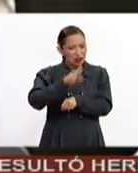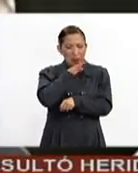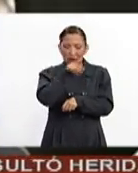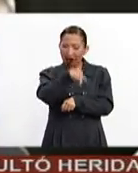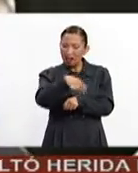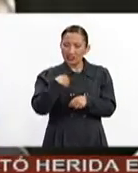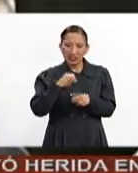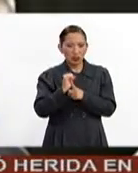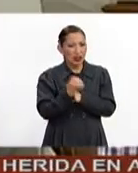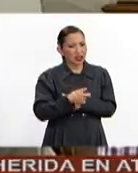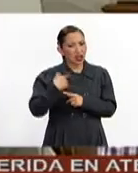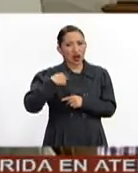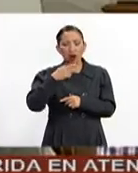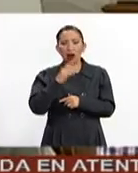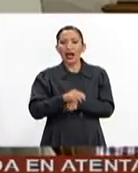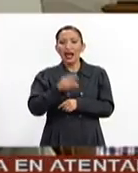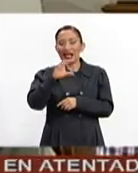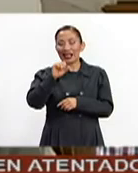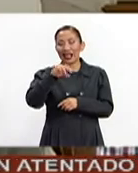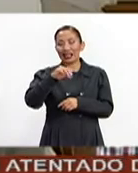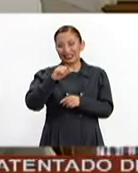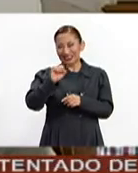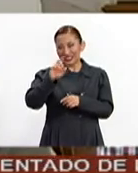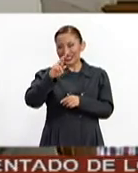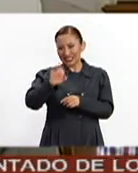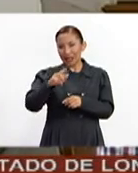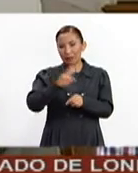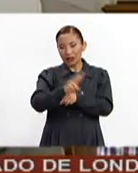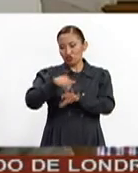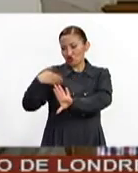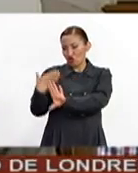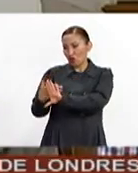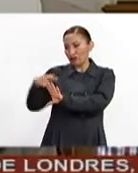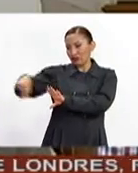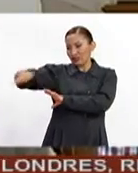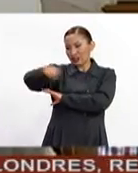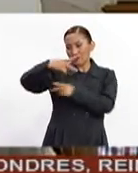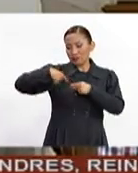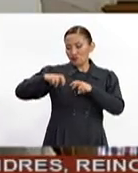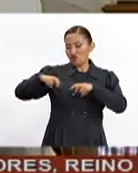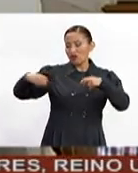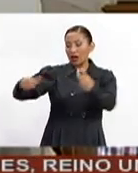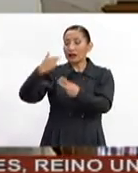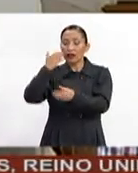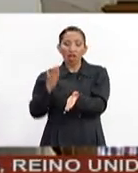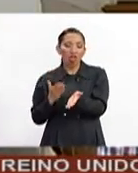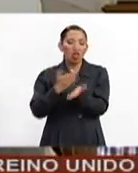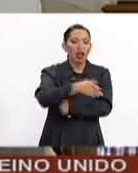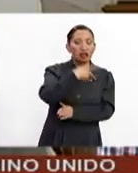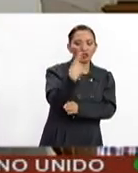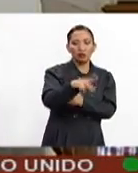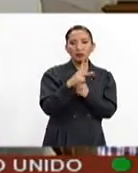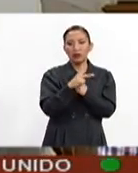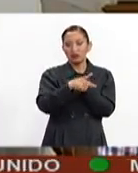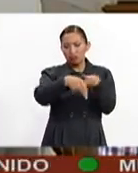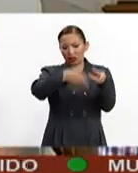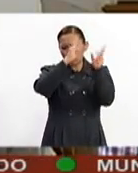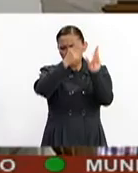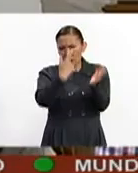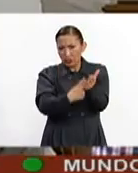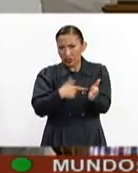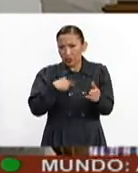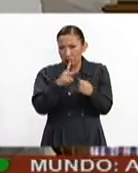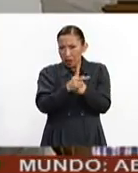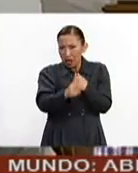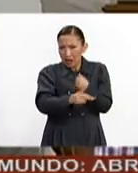la canciller Delcy Rodríguez, la canciller de Venezuela, arremetió contra aquellos que buscan una intervención en sus asuntos internos,